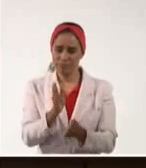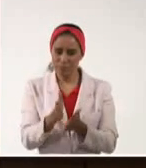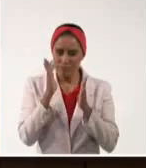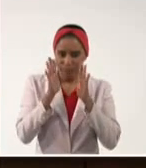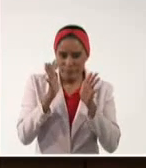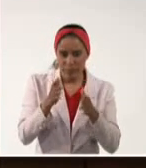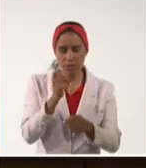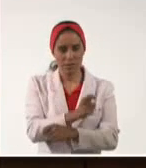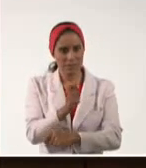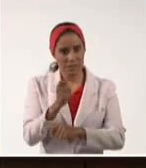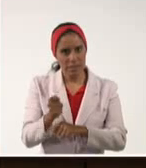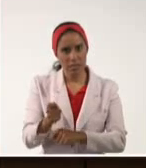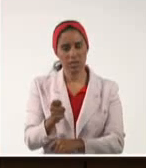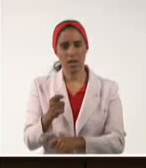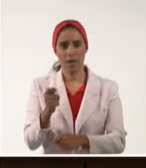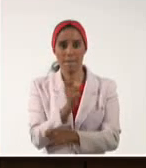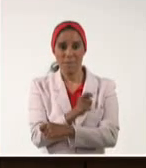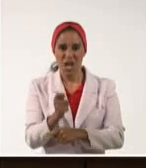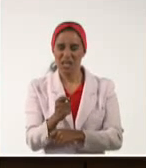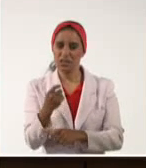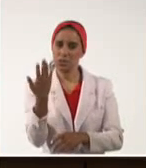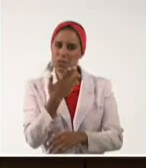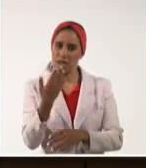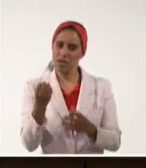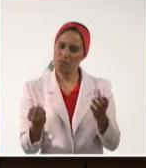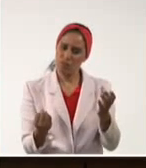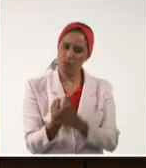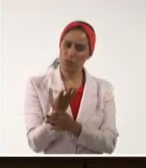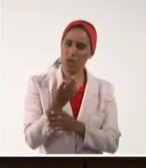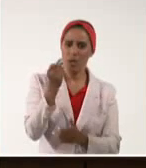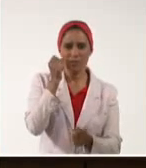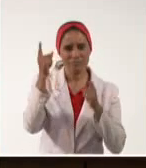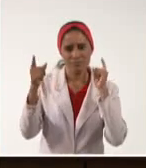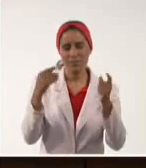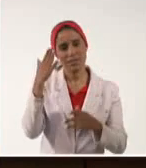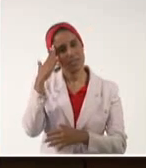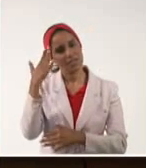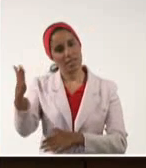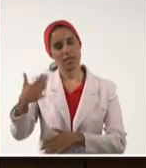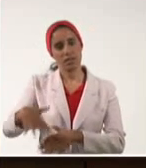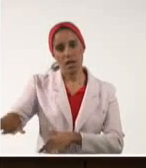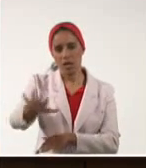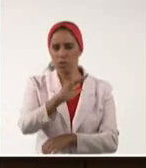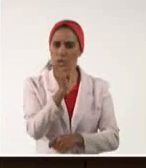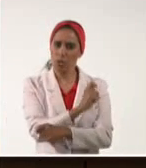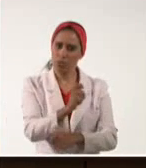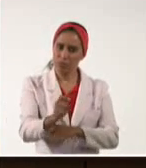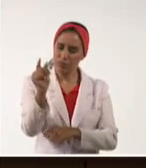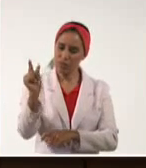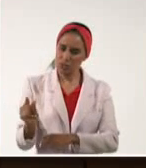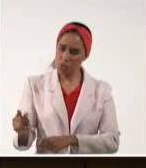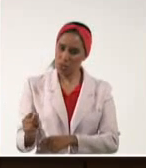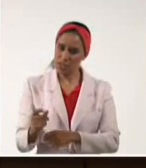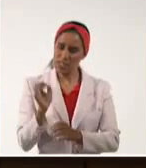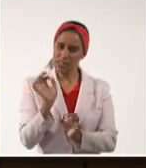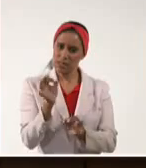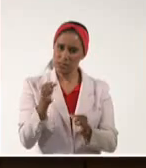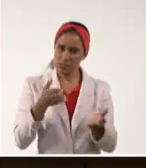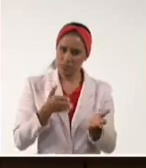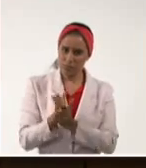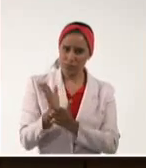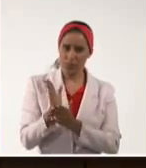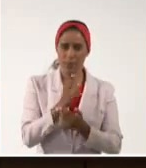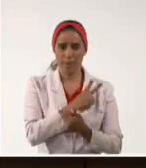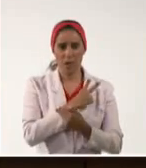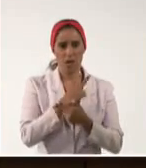olvidan que maestro es ser creador. Muchas gracias a ustedes que sostienen con su labor y entrega